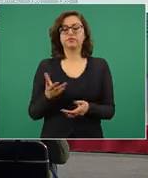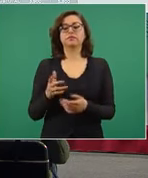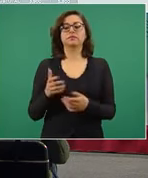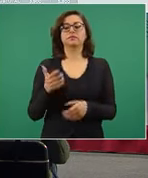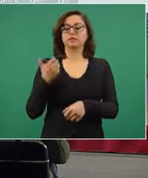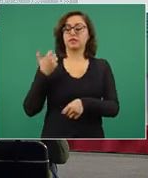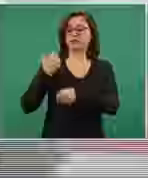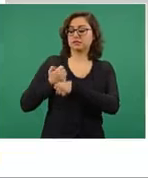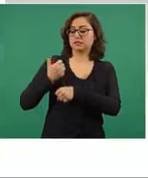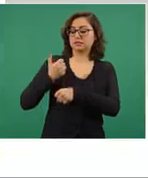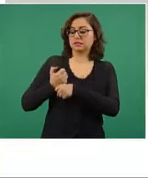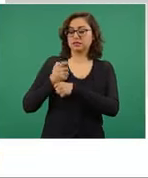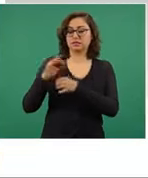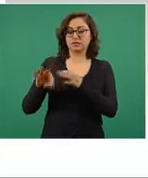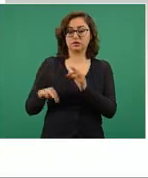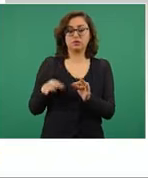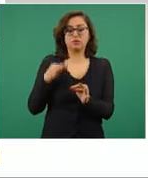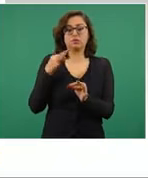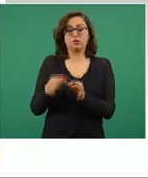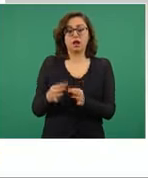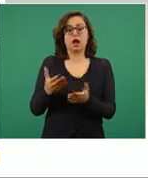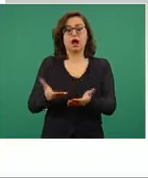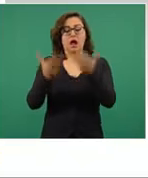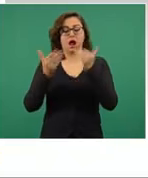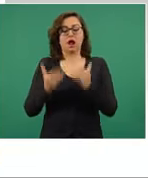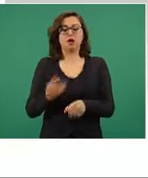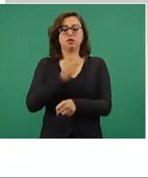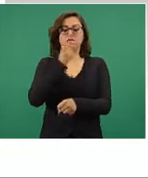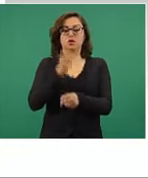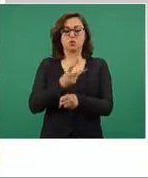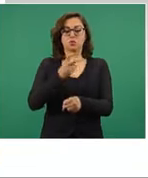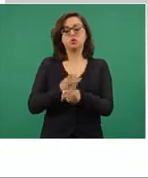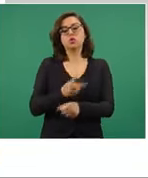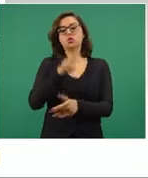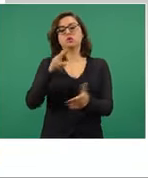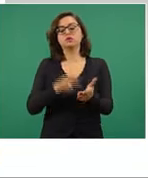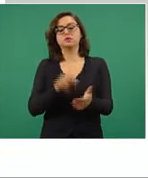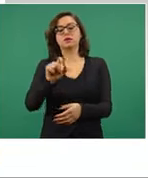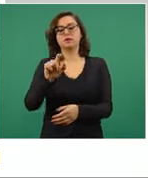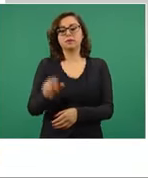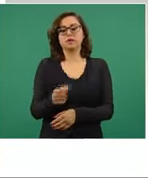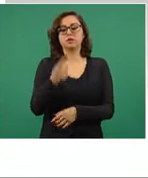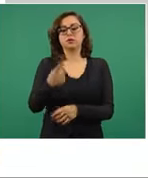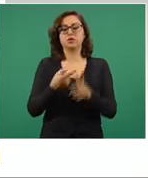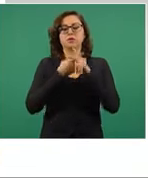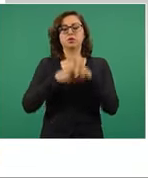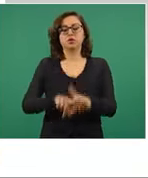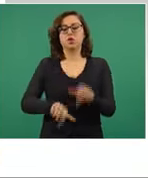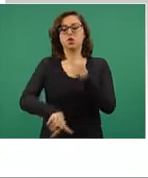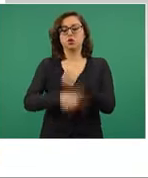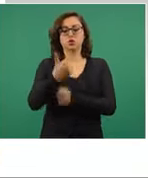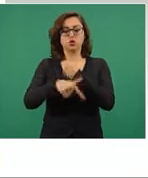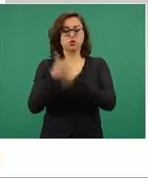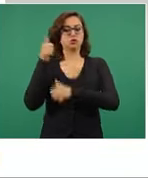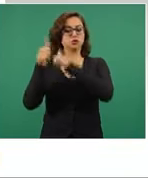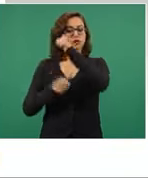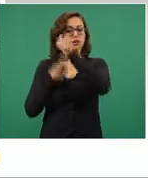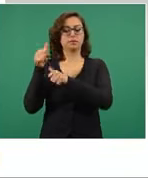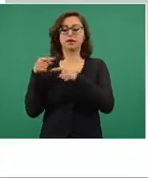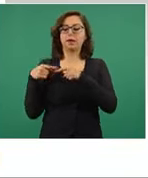escalón, pudimos ya dar inicio al segundo escalón 2021, inició el 12 de abril y sus 20